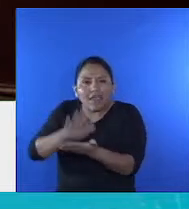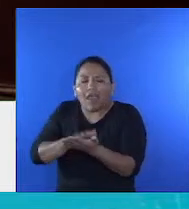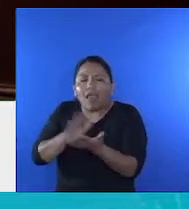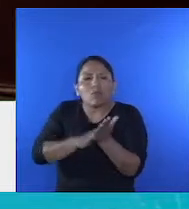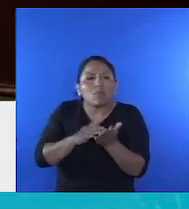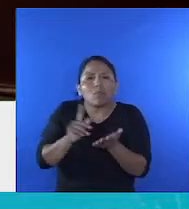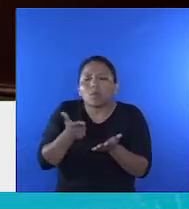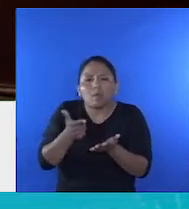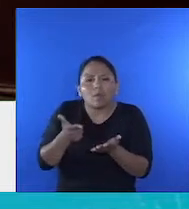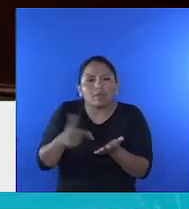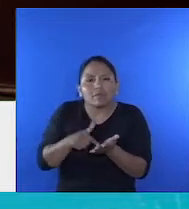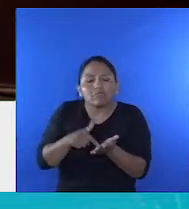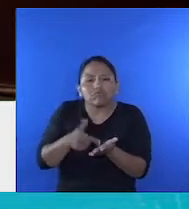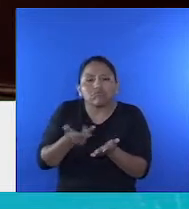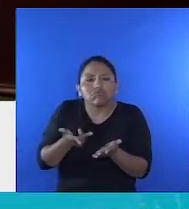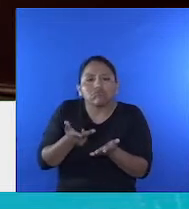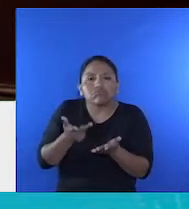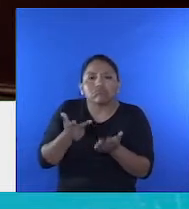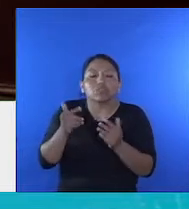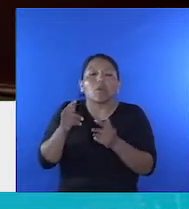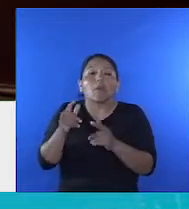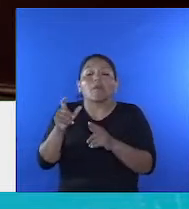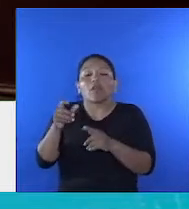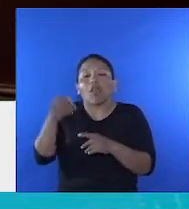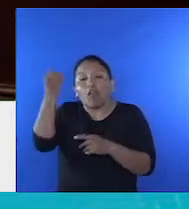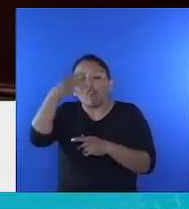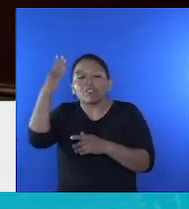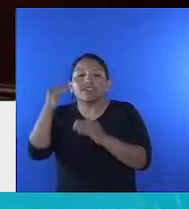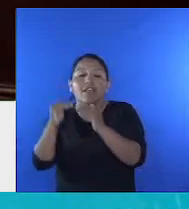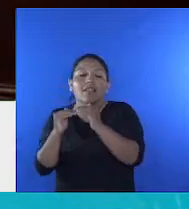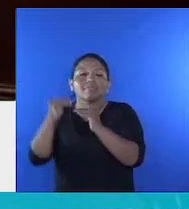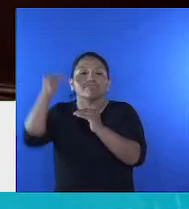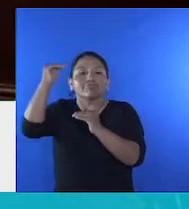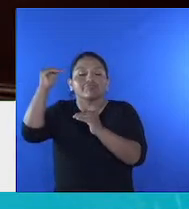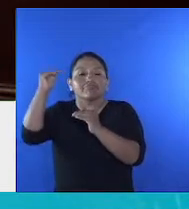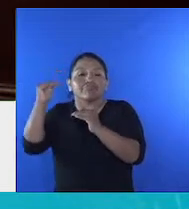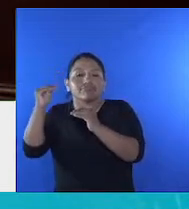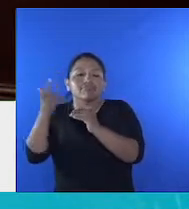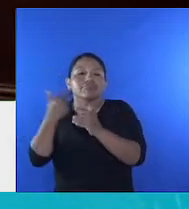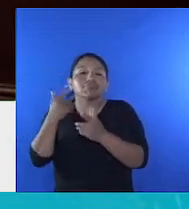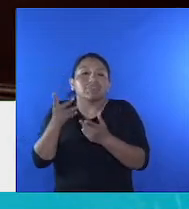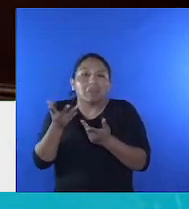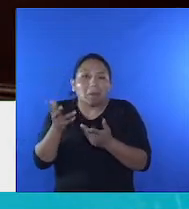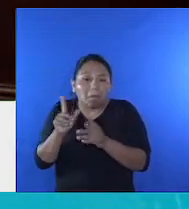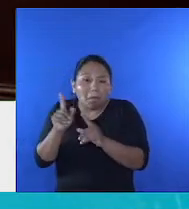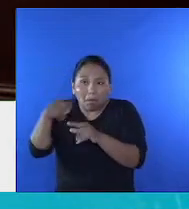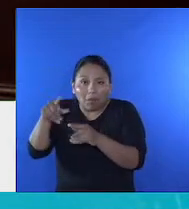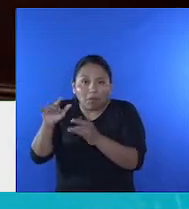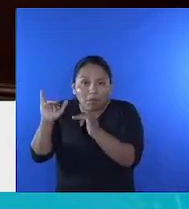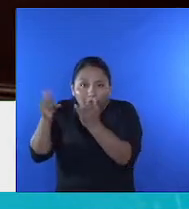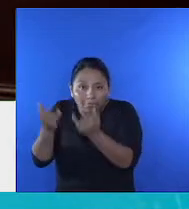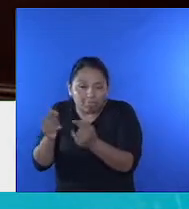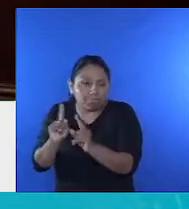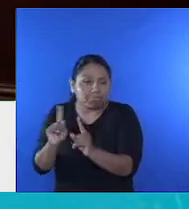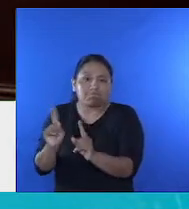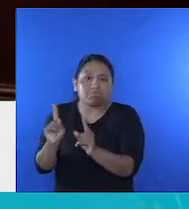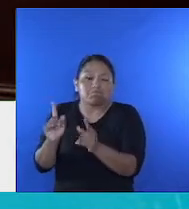documentación oficial sobre cuadros superiores, oficiales o suboficiales que hayan sufrido desnutrición, lo